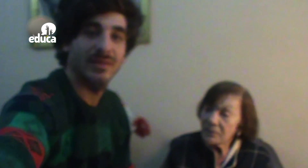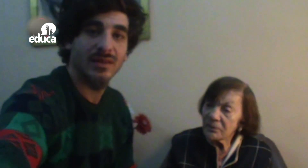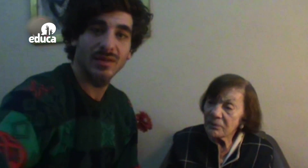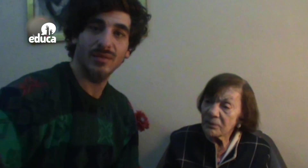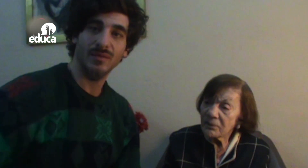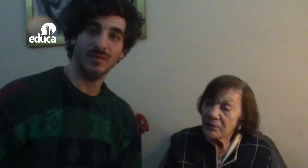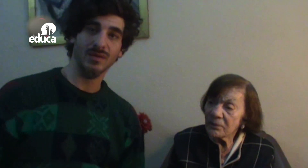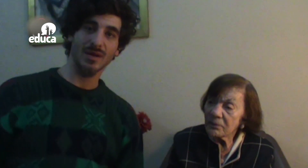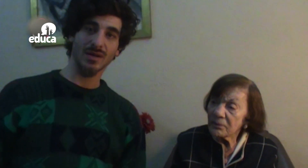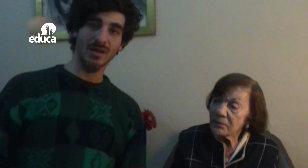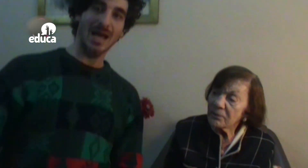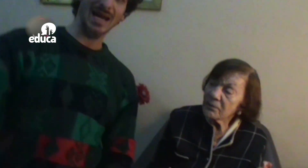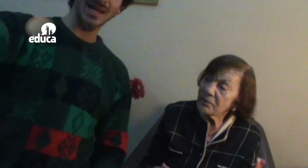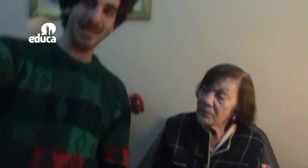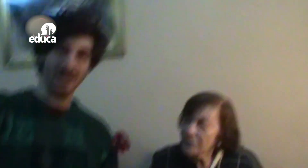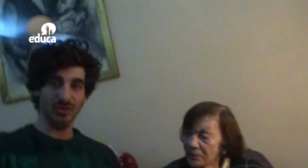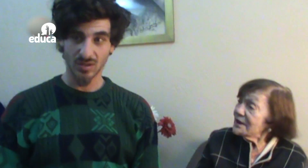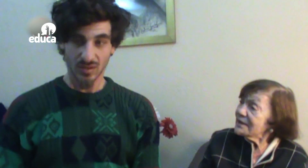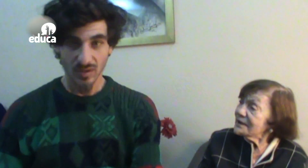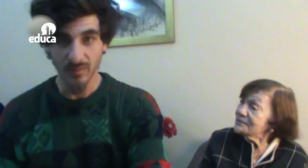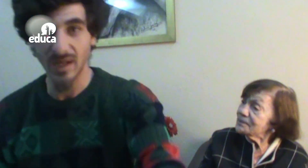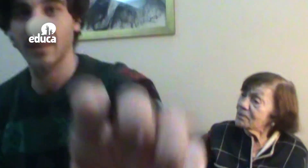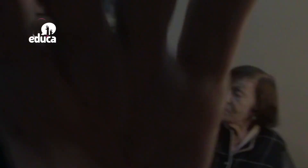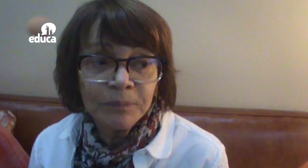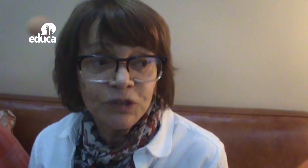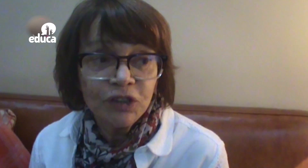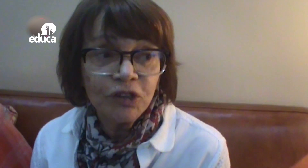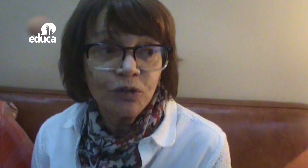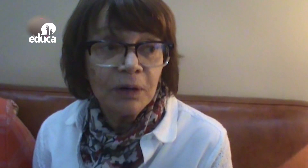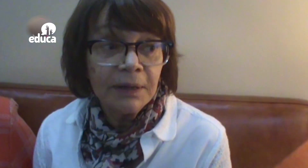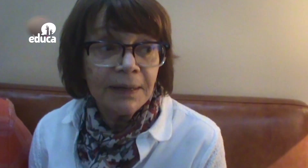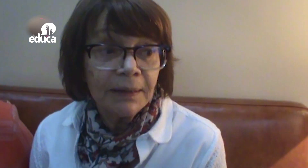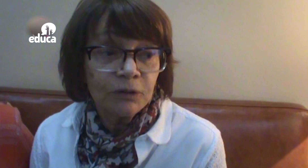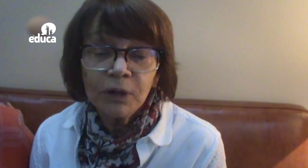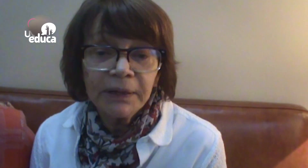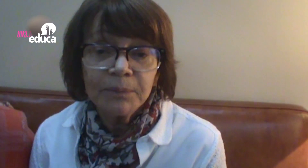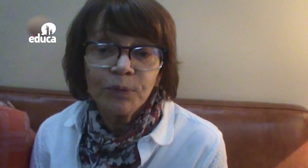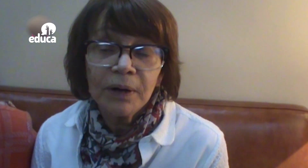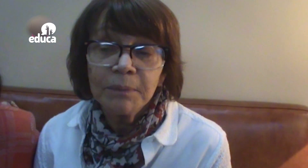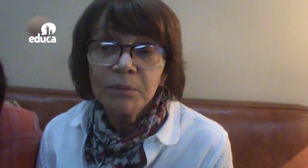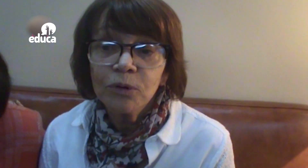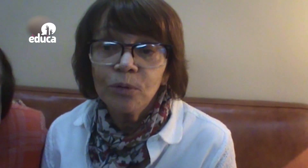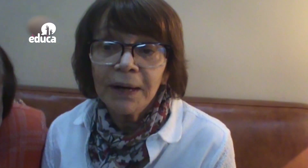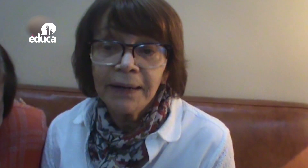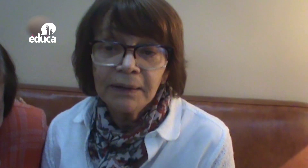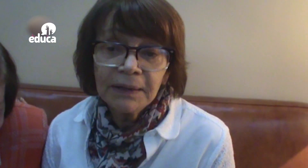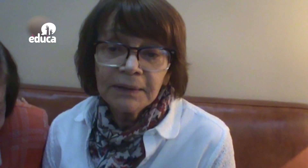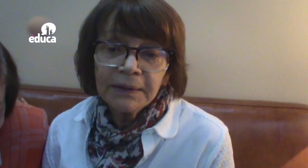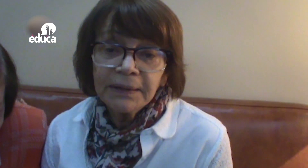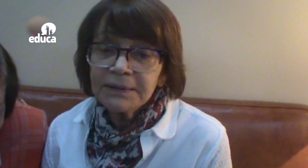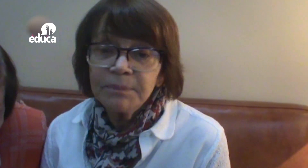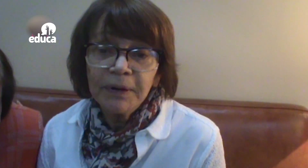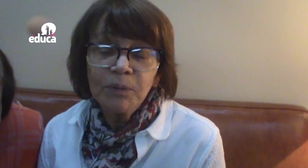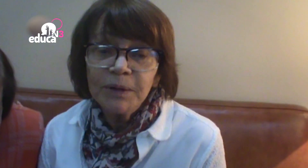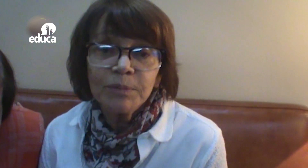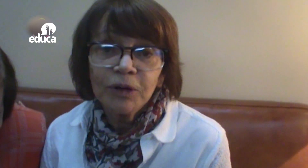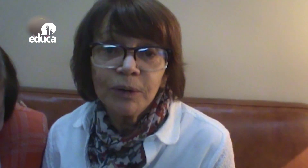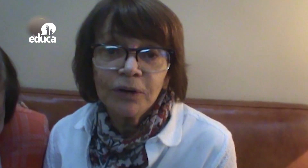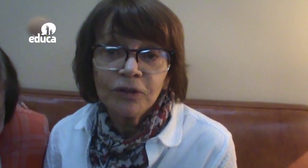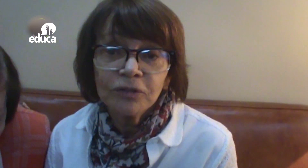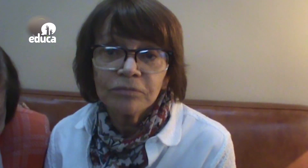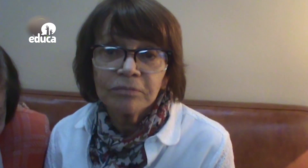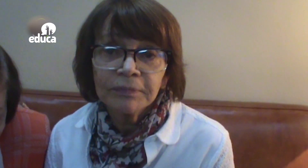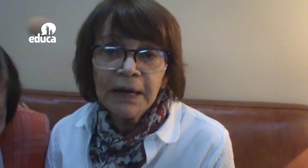perdón para agarrar ha persistido el día es todo el tiempo en el mismo lugar y siempre lo